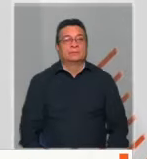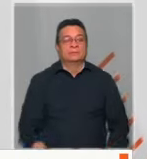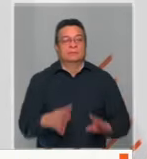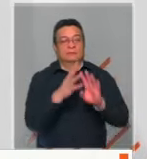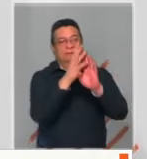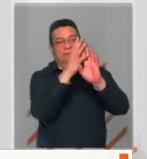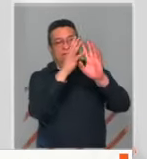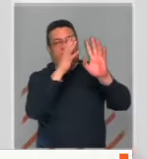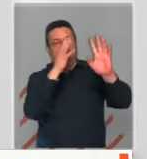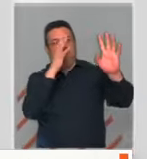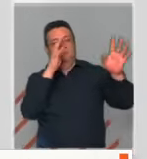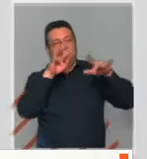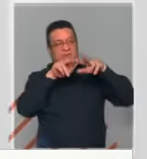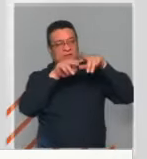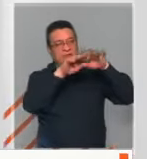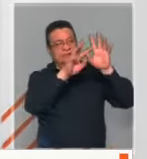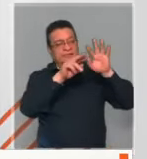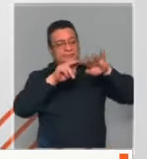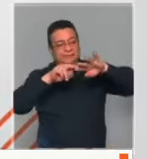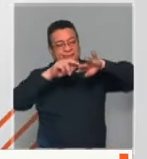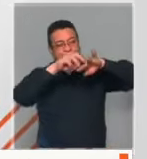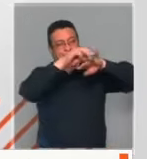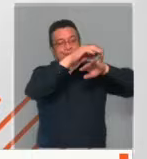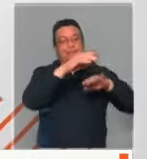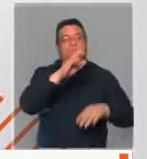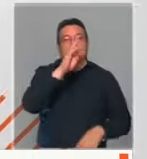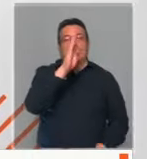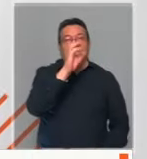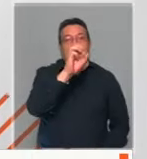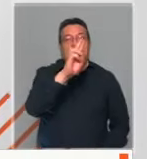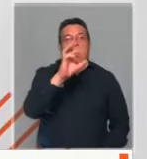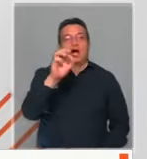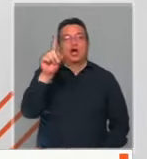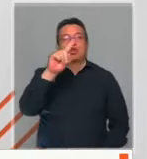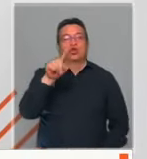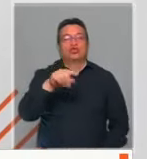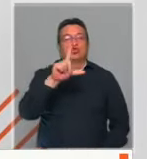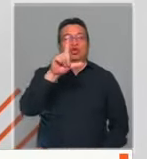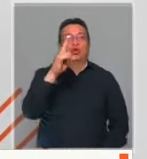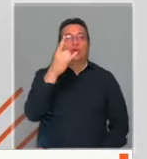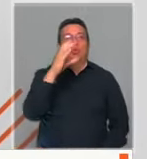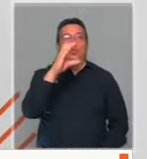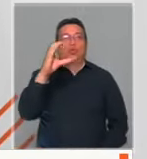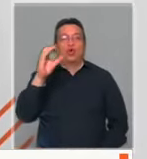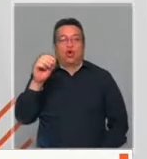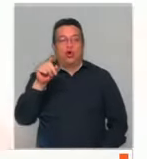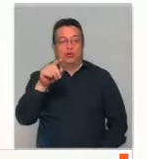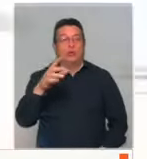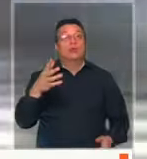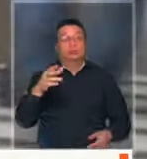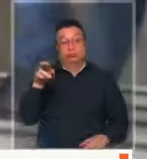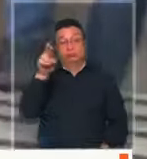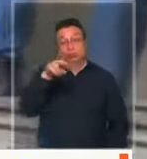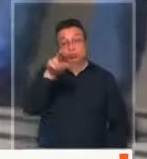Filas extensas en la escalera del CDT del Hospital Barros Luco. Imagen que podría ser de un momento, pero no.